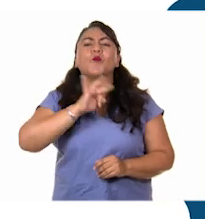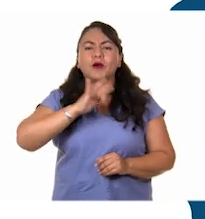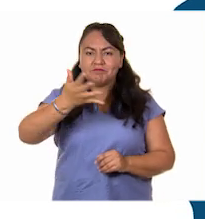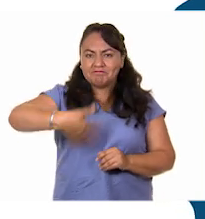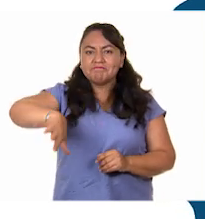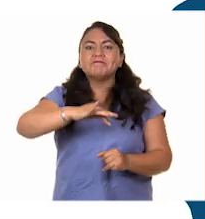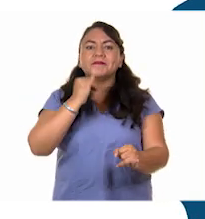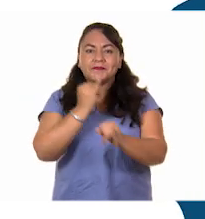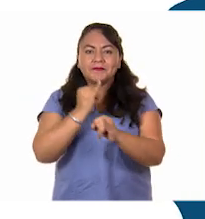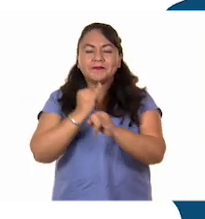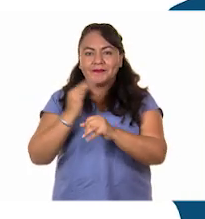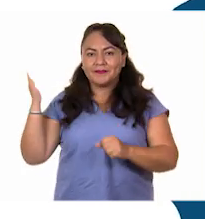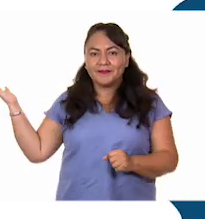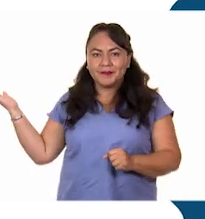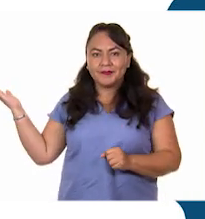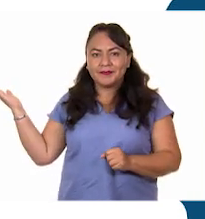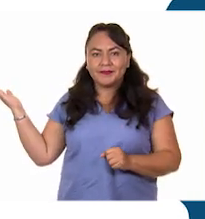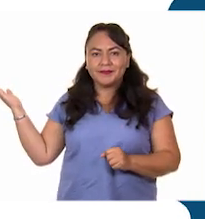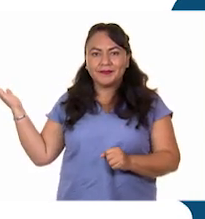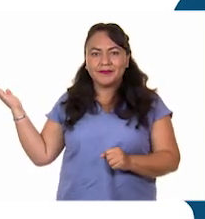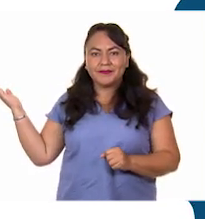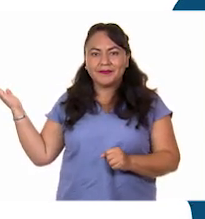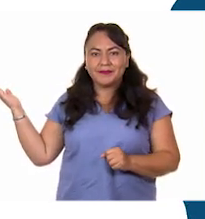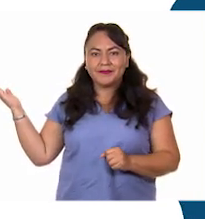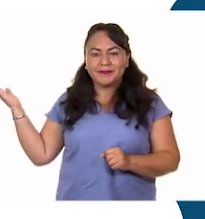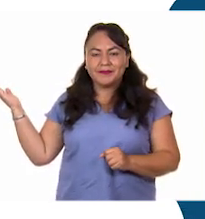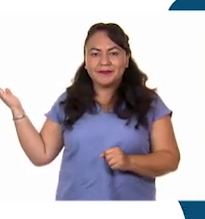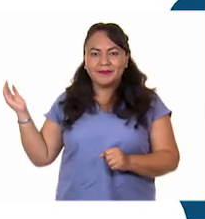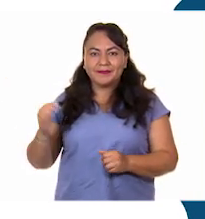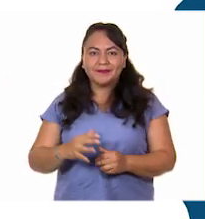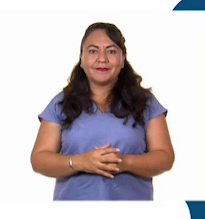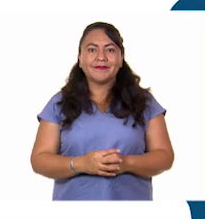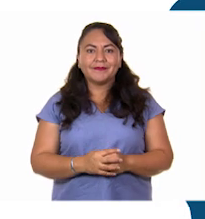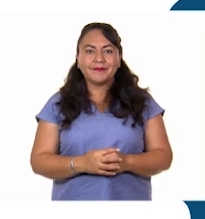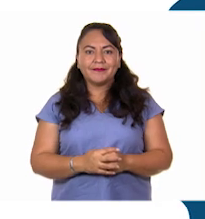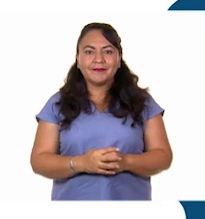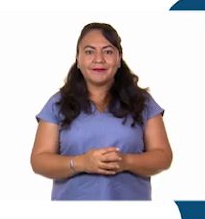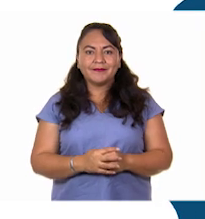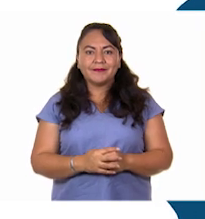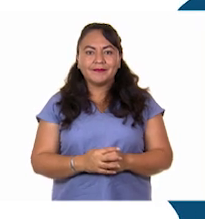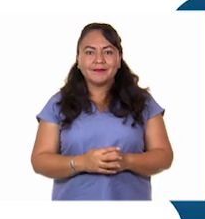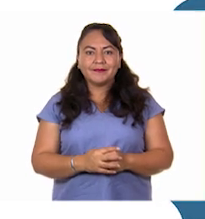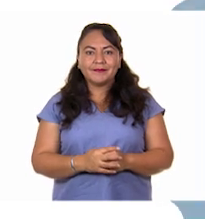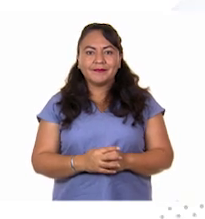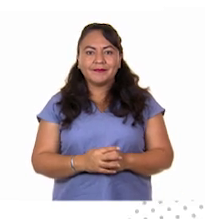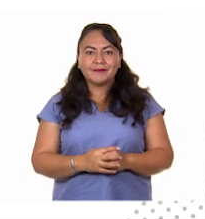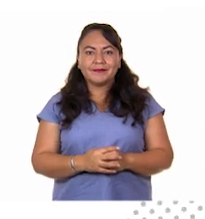siguiente liga: aprendeencasa.cep.gov.mx.